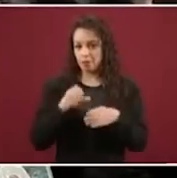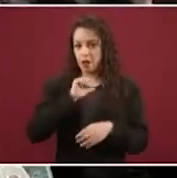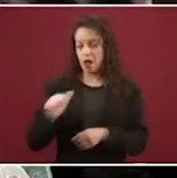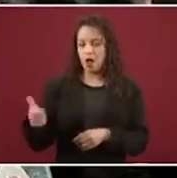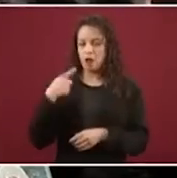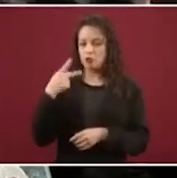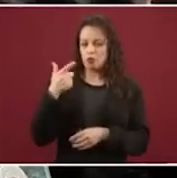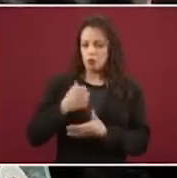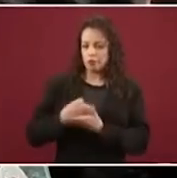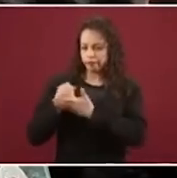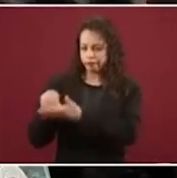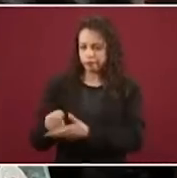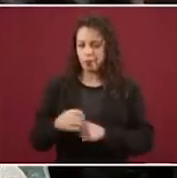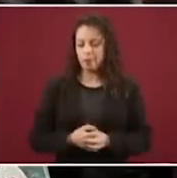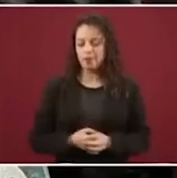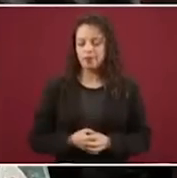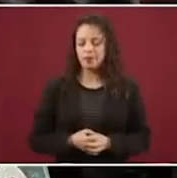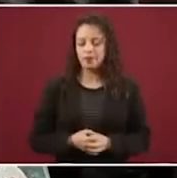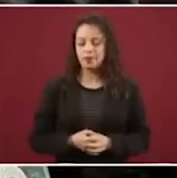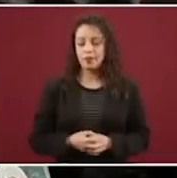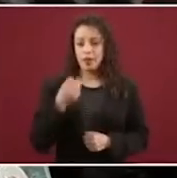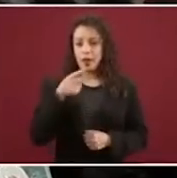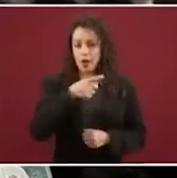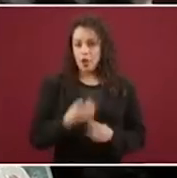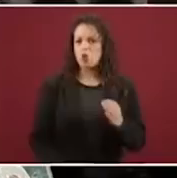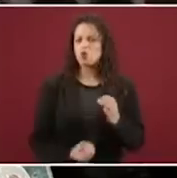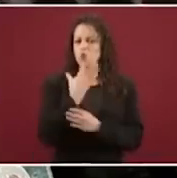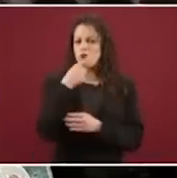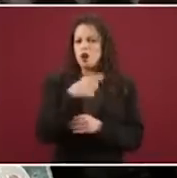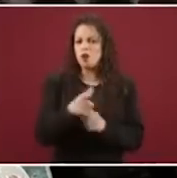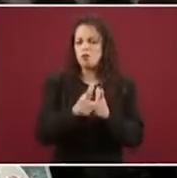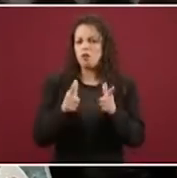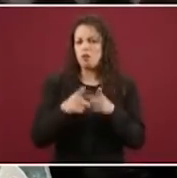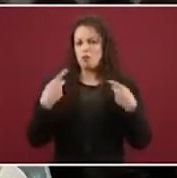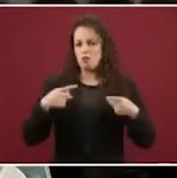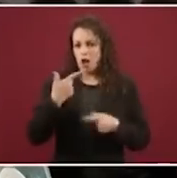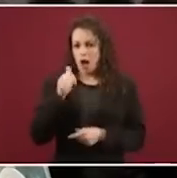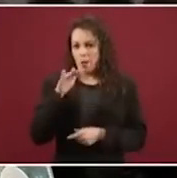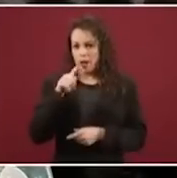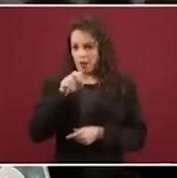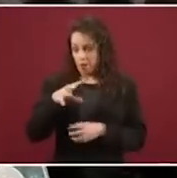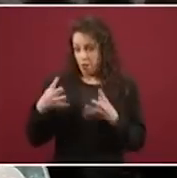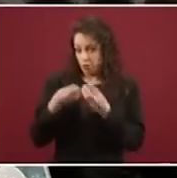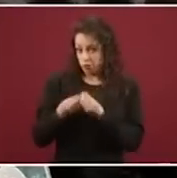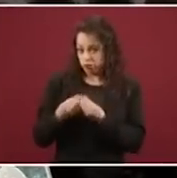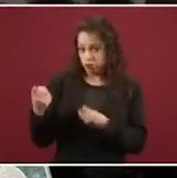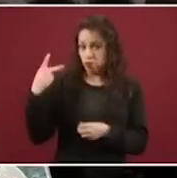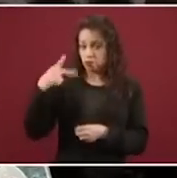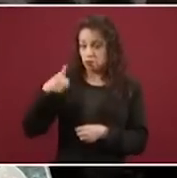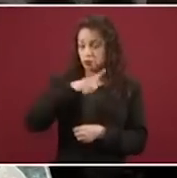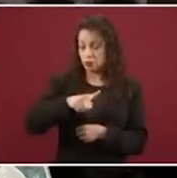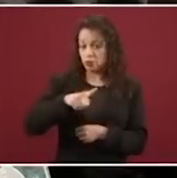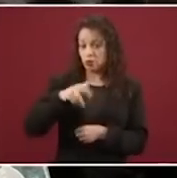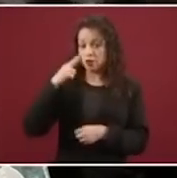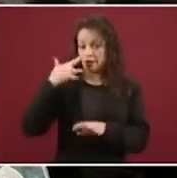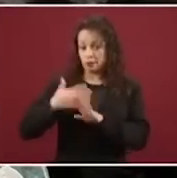reflexionando en por qué la necesidad de un nuevo gabinete económico dirigido por Alfonso Romo.